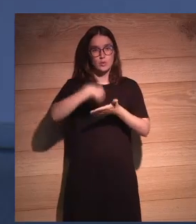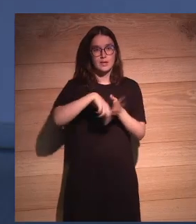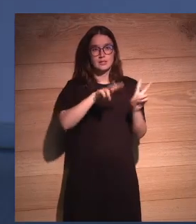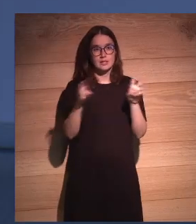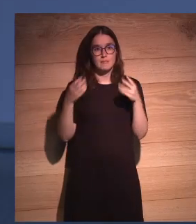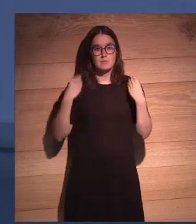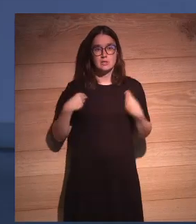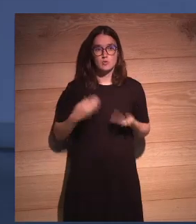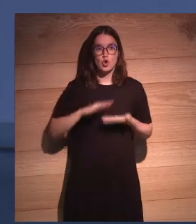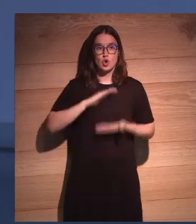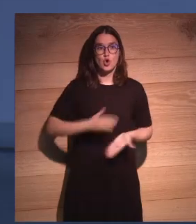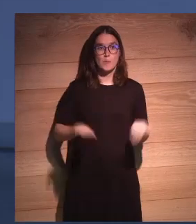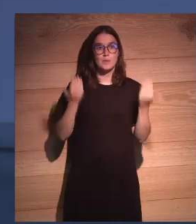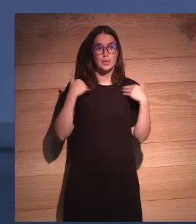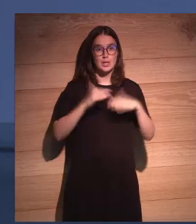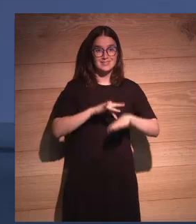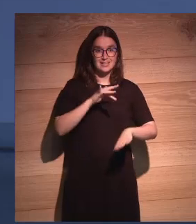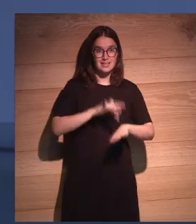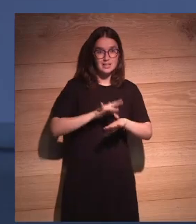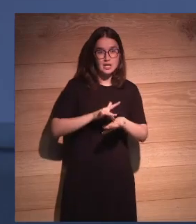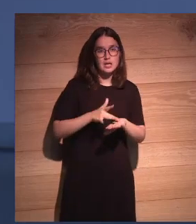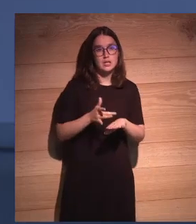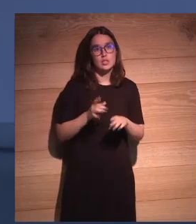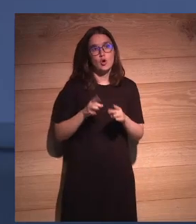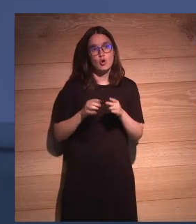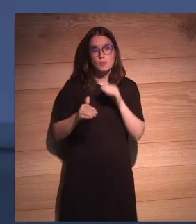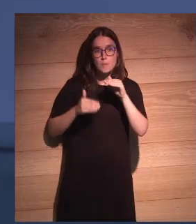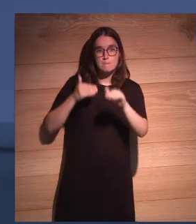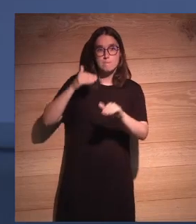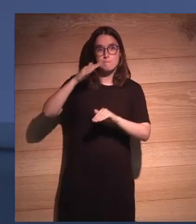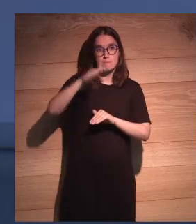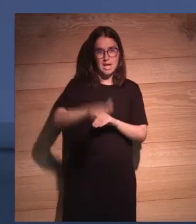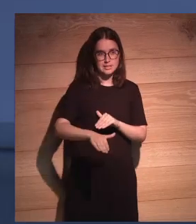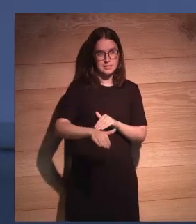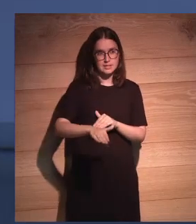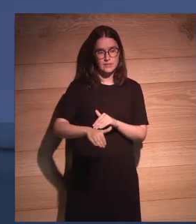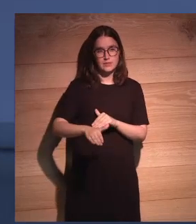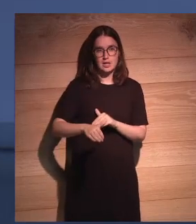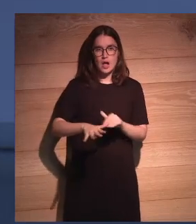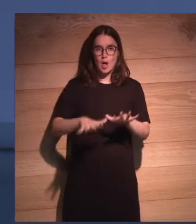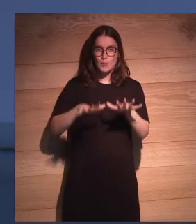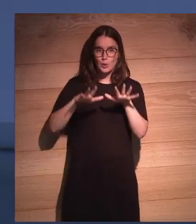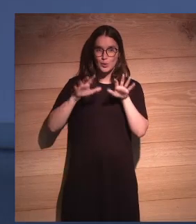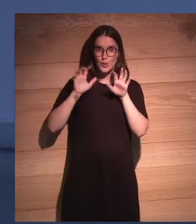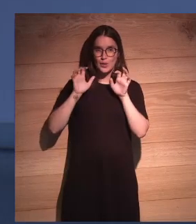como competencias digitales, o cómo ir más allá de introducir el aprendizaje de